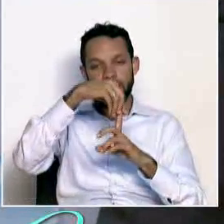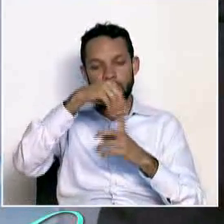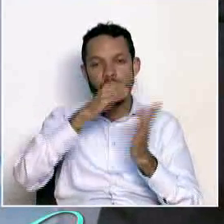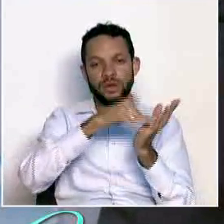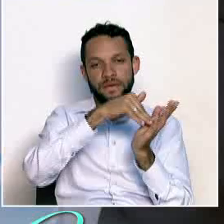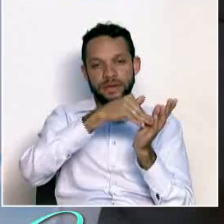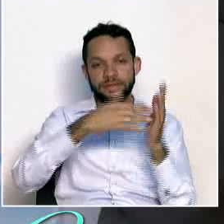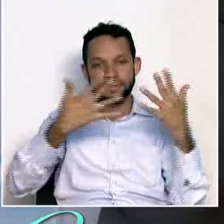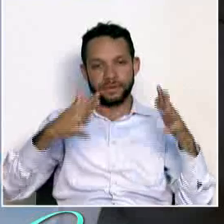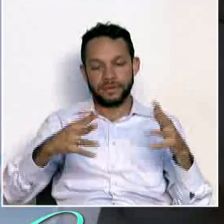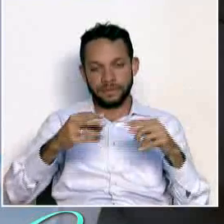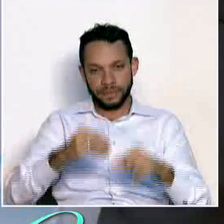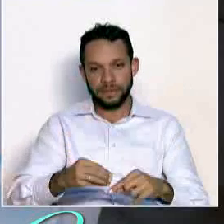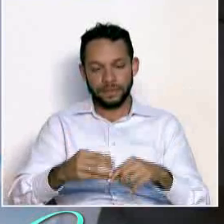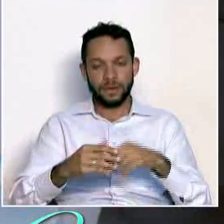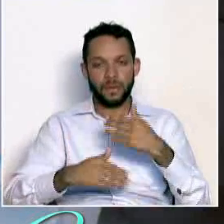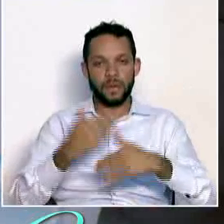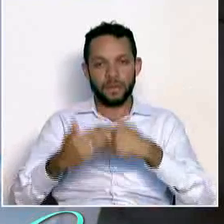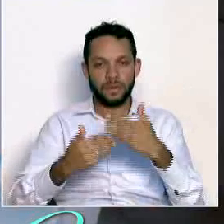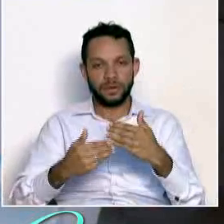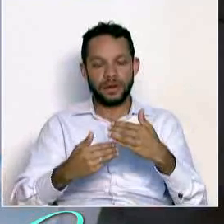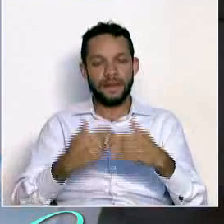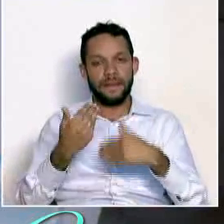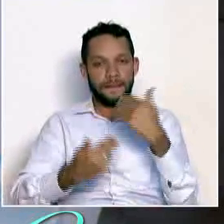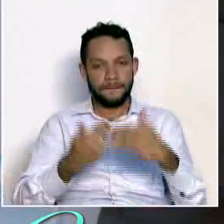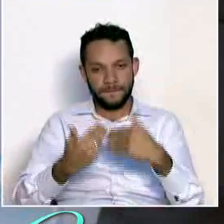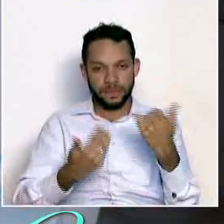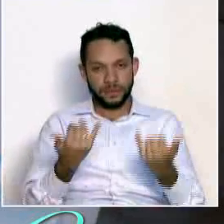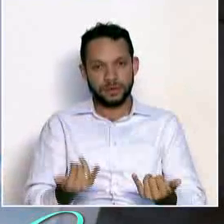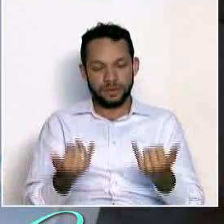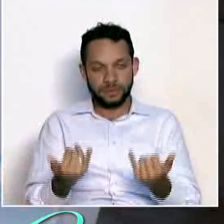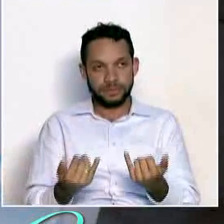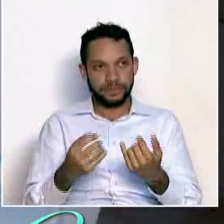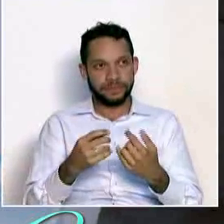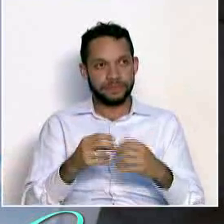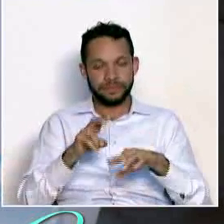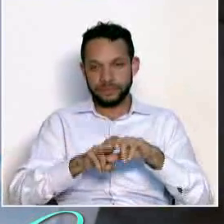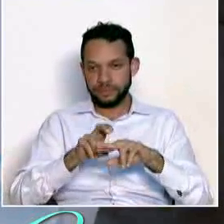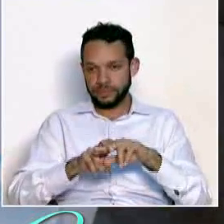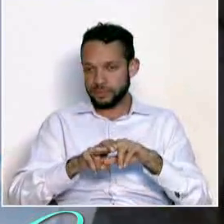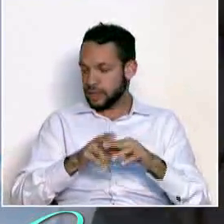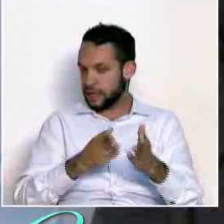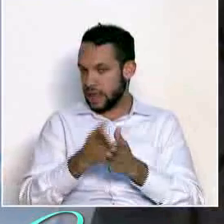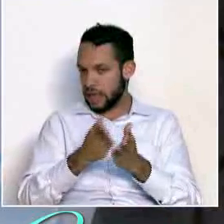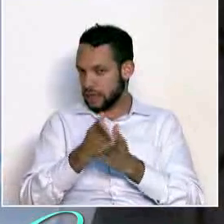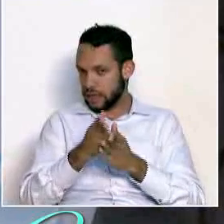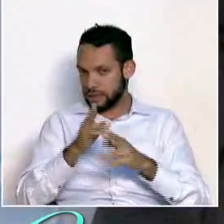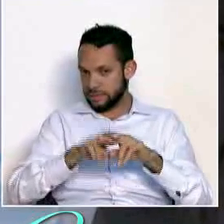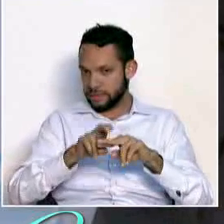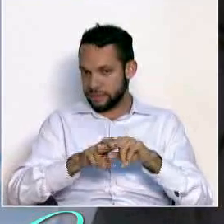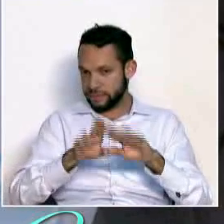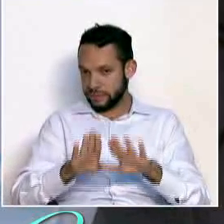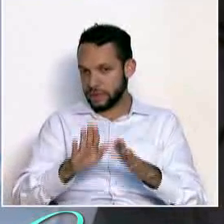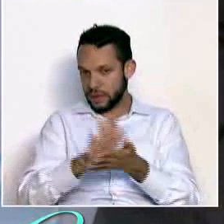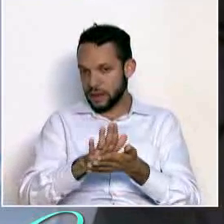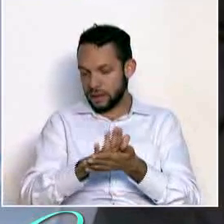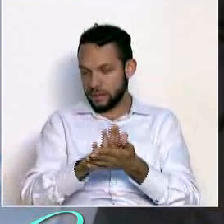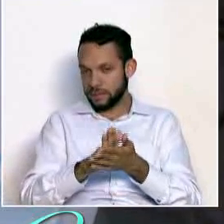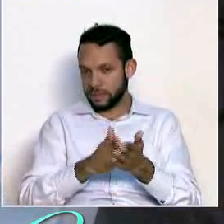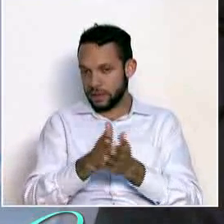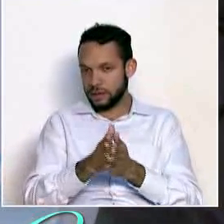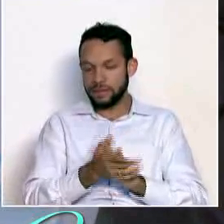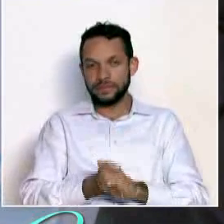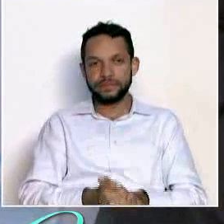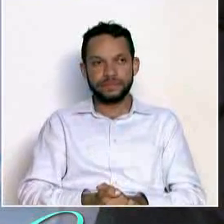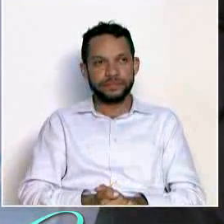normal, lentamente, y permanece en esta posición. Descansa más tranquila y